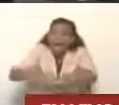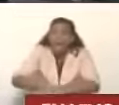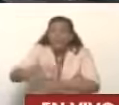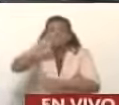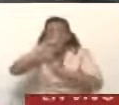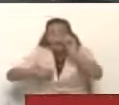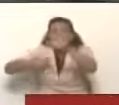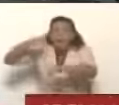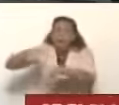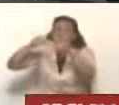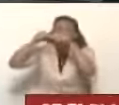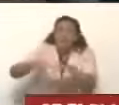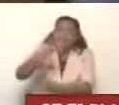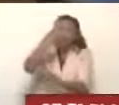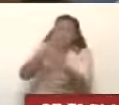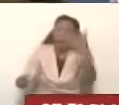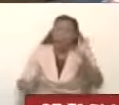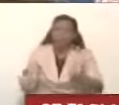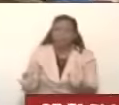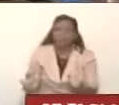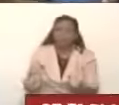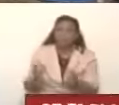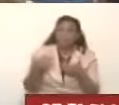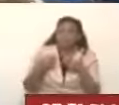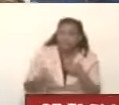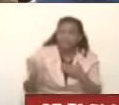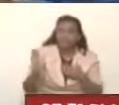grupos. Y más allá.